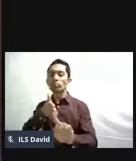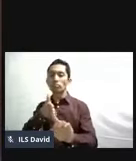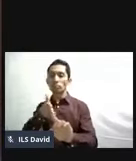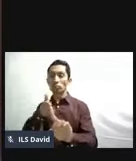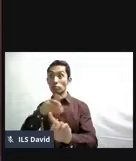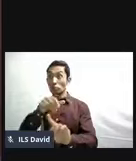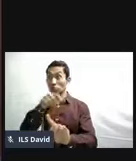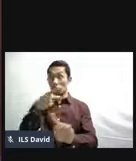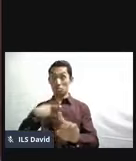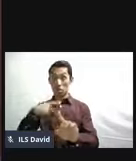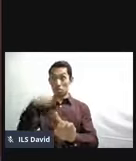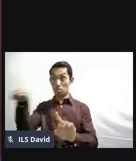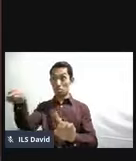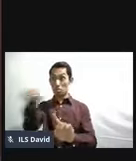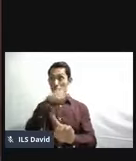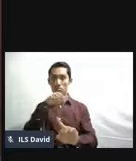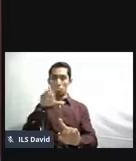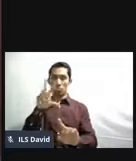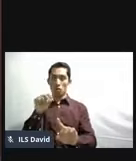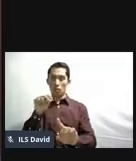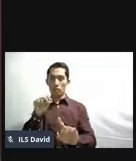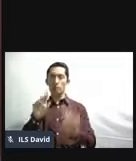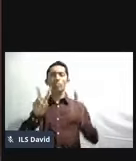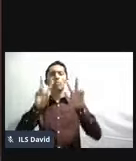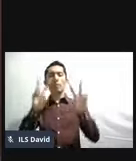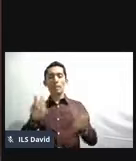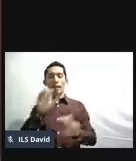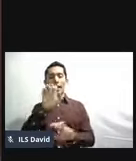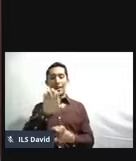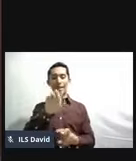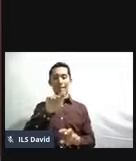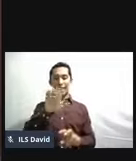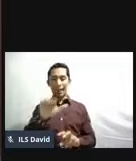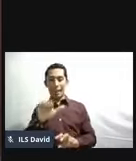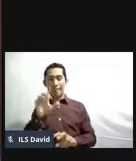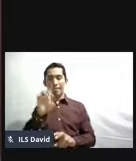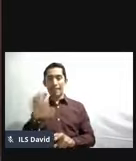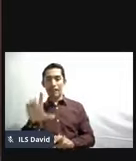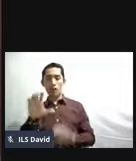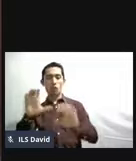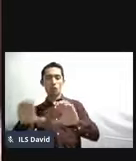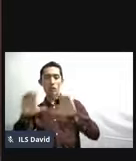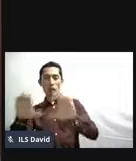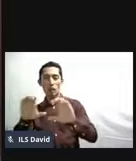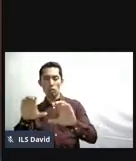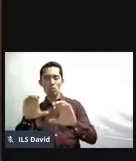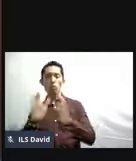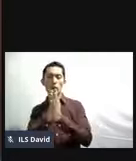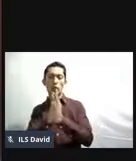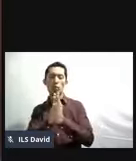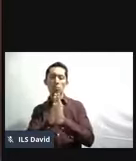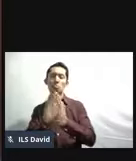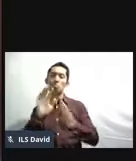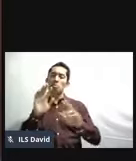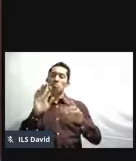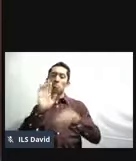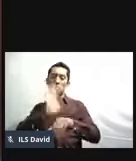además la ética del cuidado se la recomiendo muchísimo, es una teoría maravillosa y les recomiendo mucho por